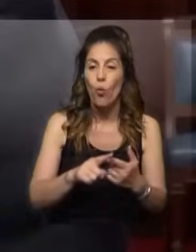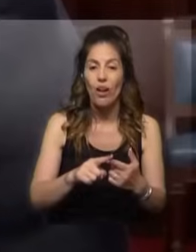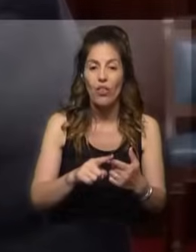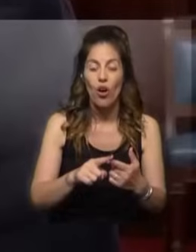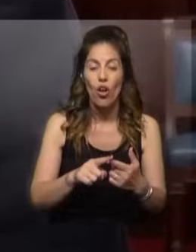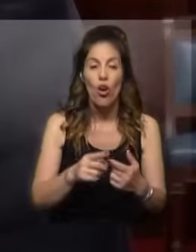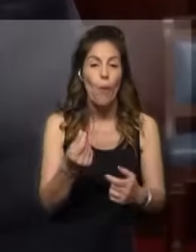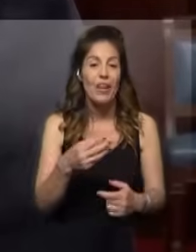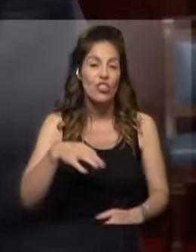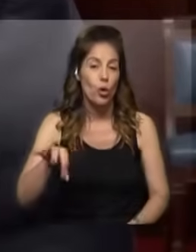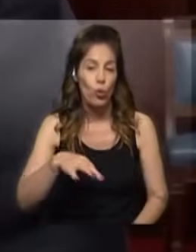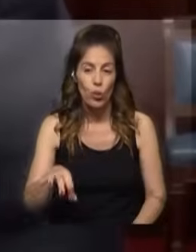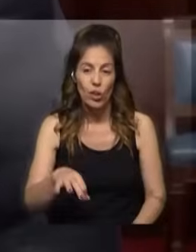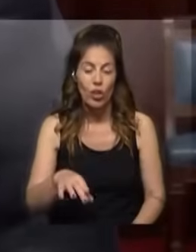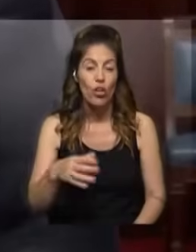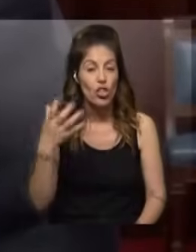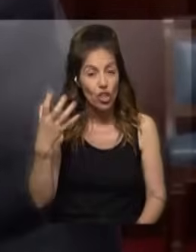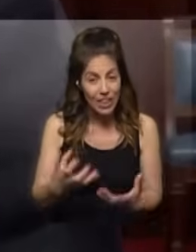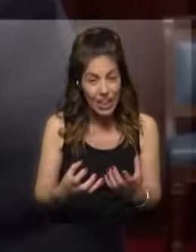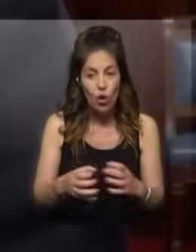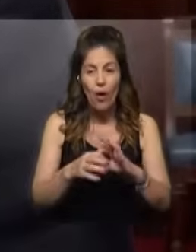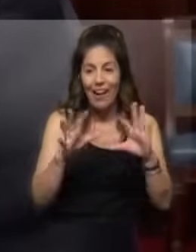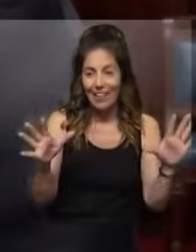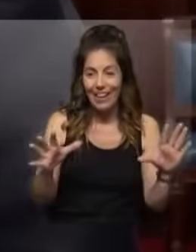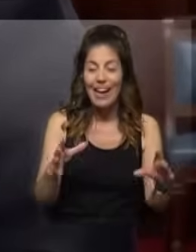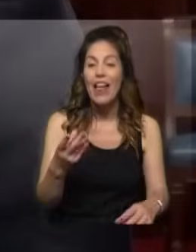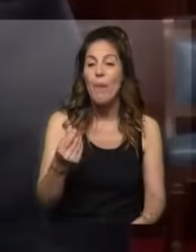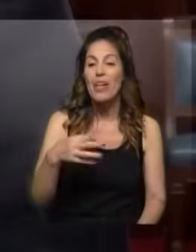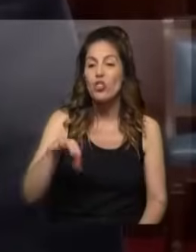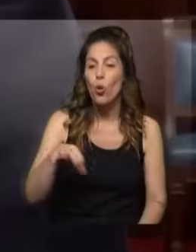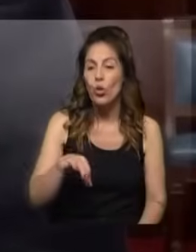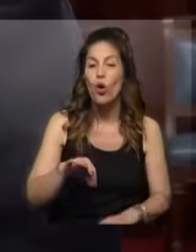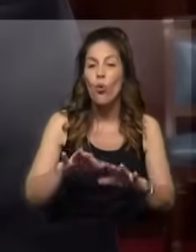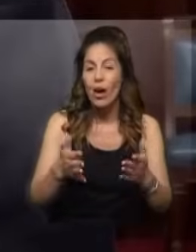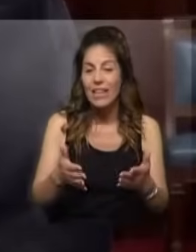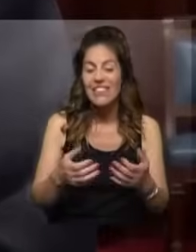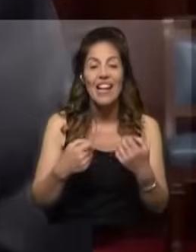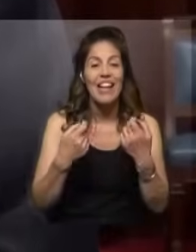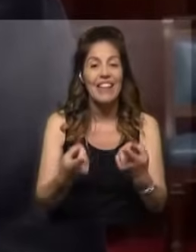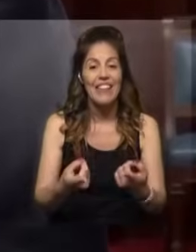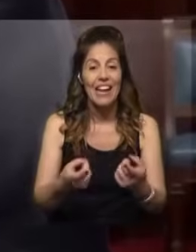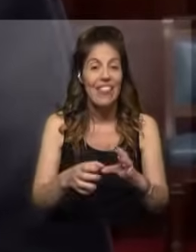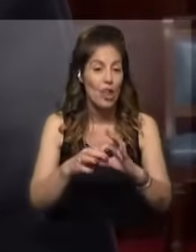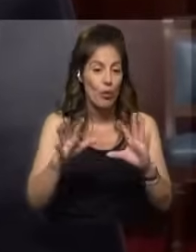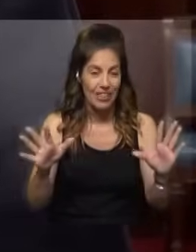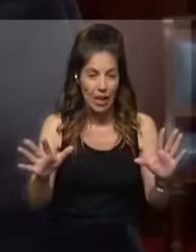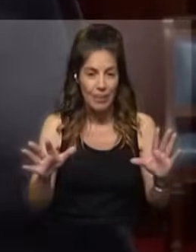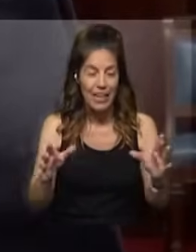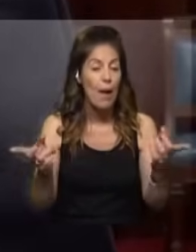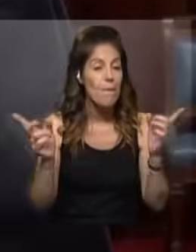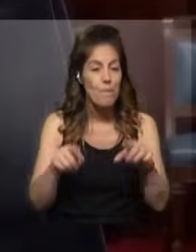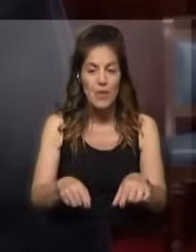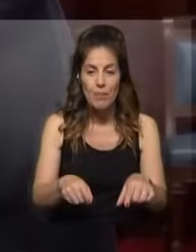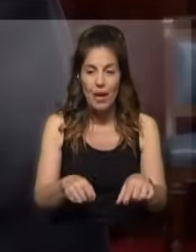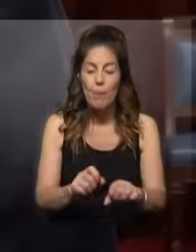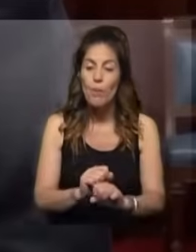únicas que yo quiero aclarar Cuál es el criterio de la tarifa única es establecer democráticamente la misma igualdad